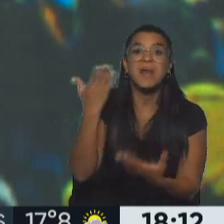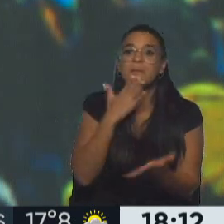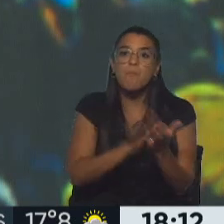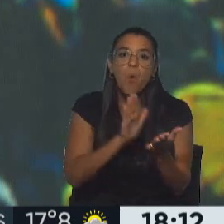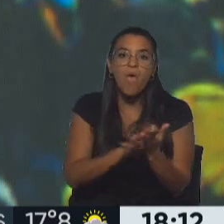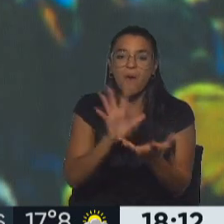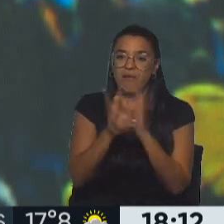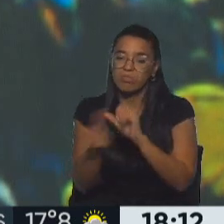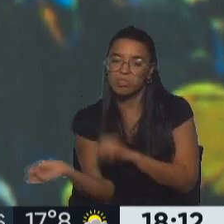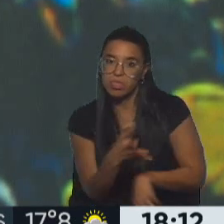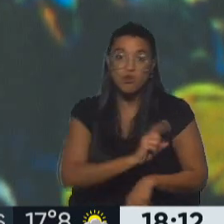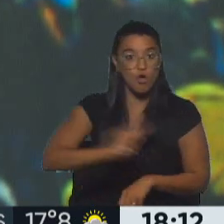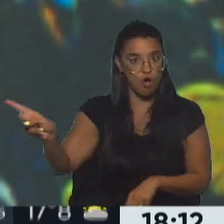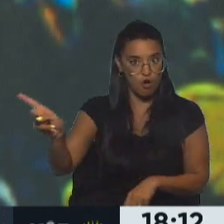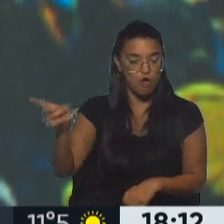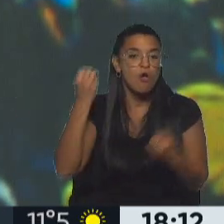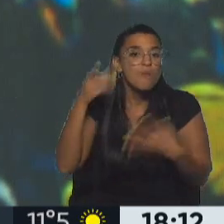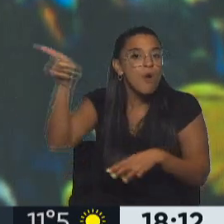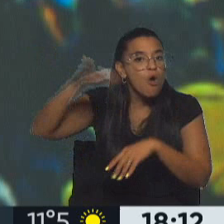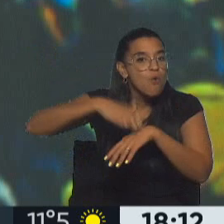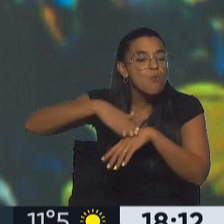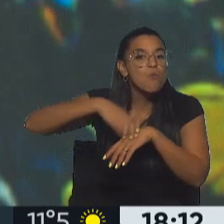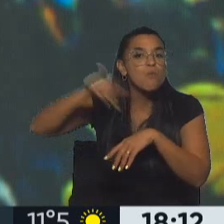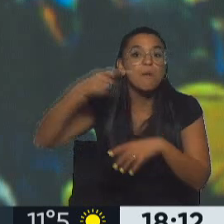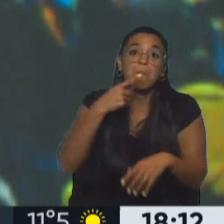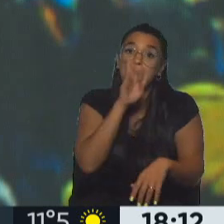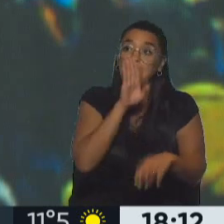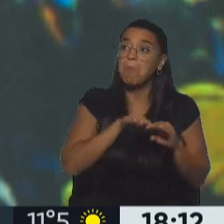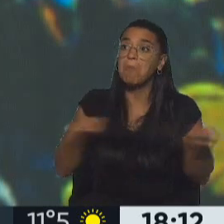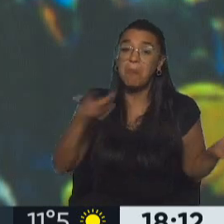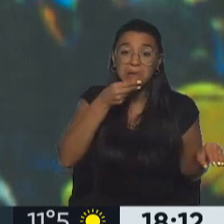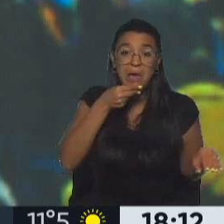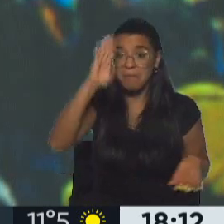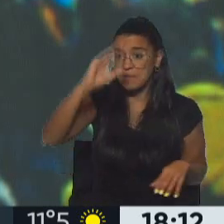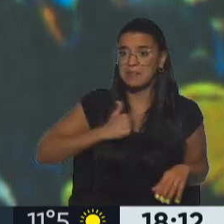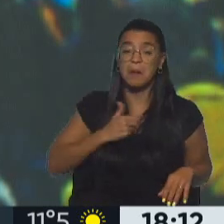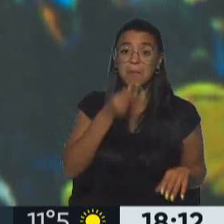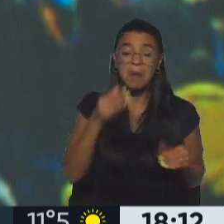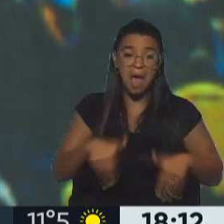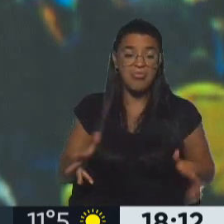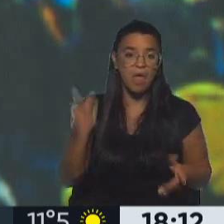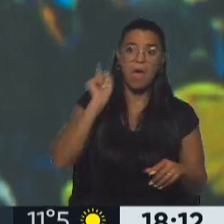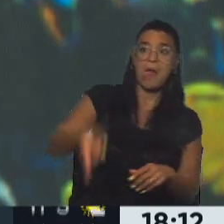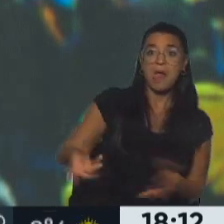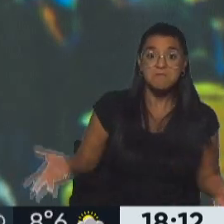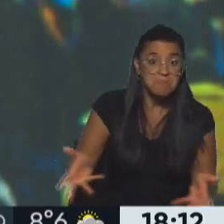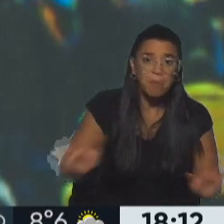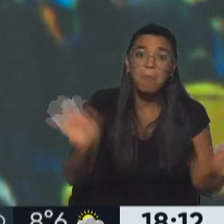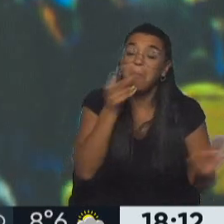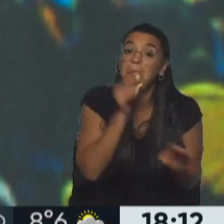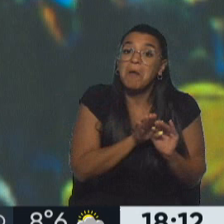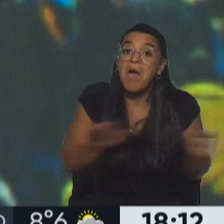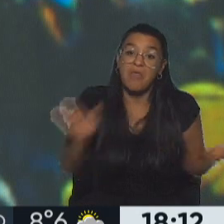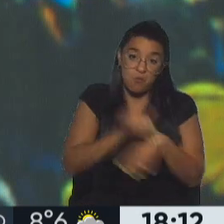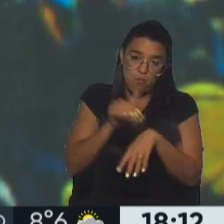obstruya pruebas porque quedó señalado justamente por la inacción que se vio de la policía militar que es la policía que depende de los estados y en este caso